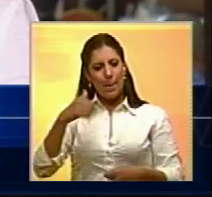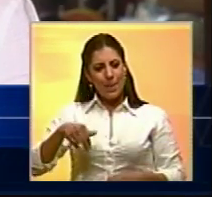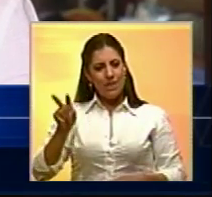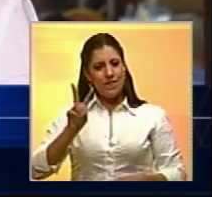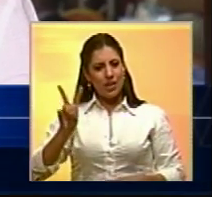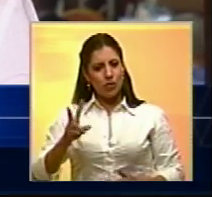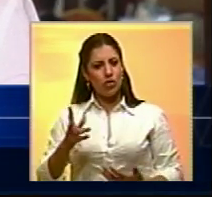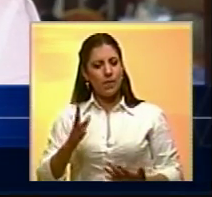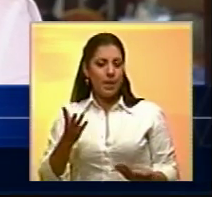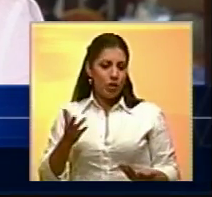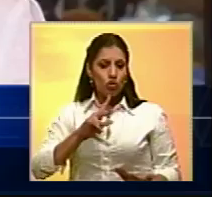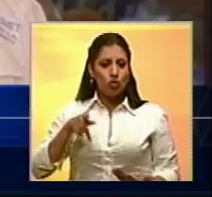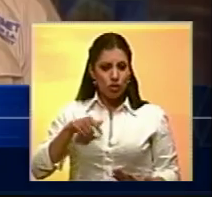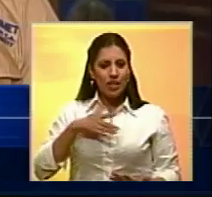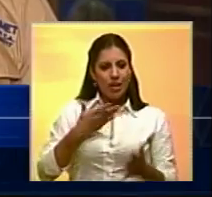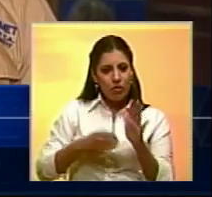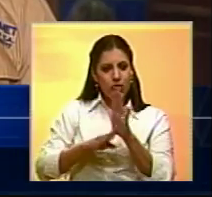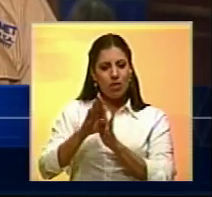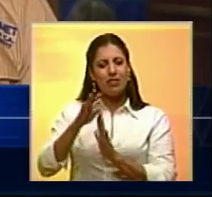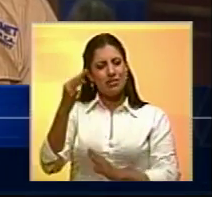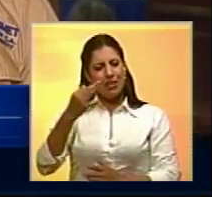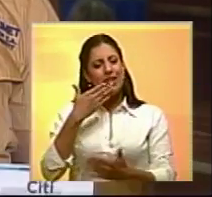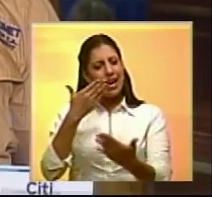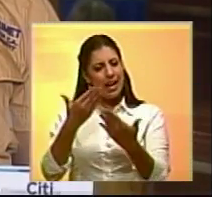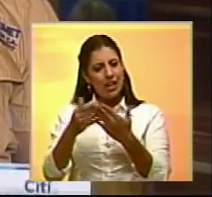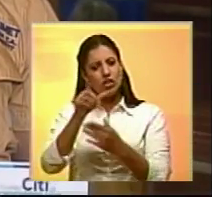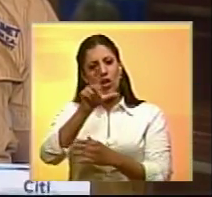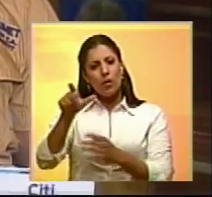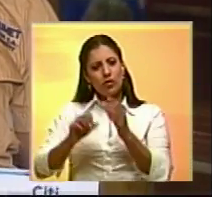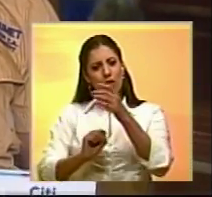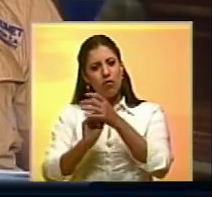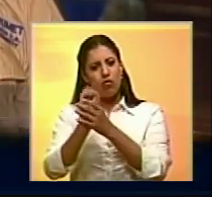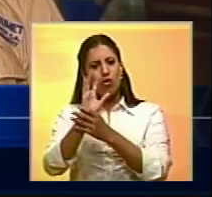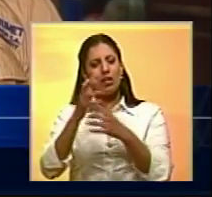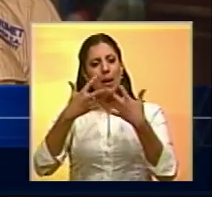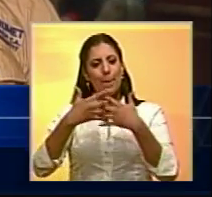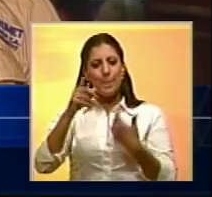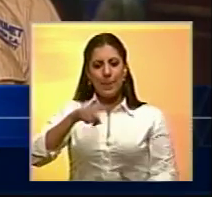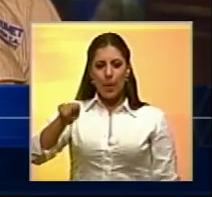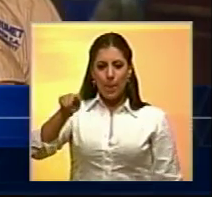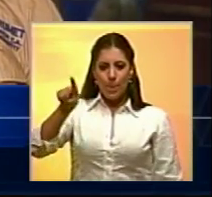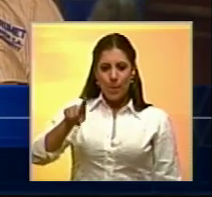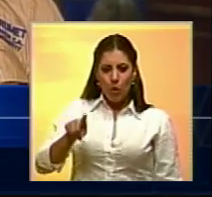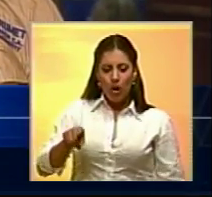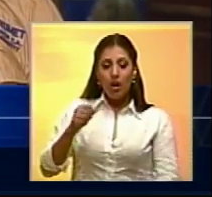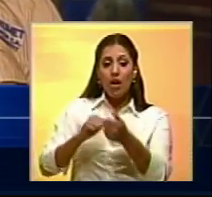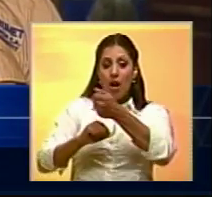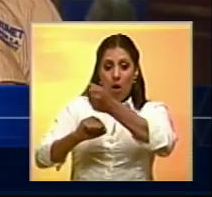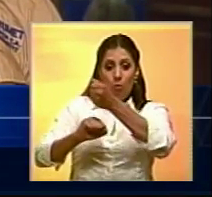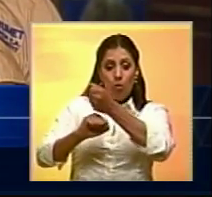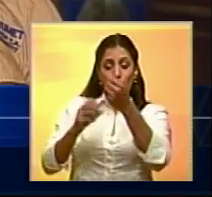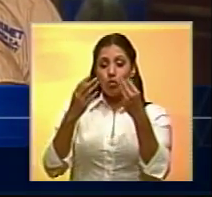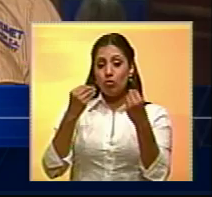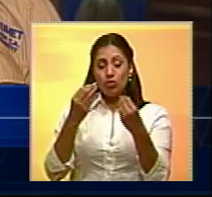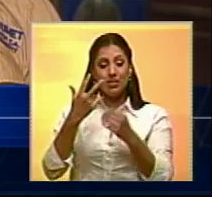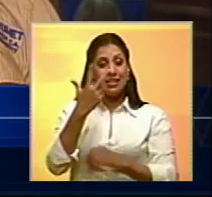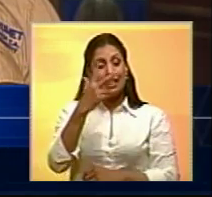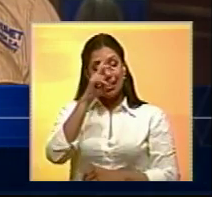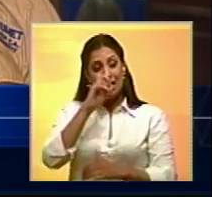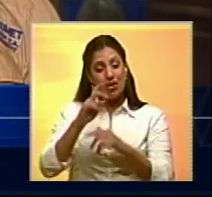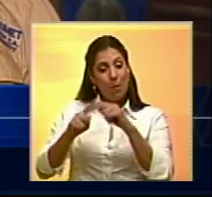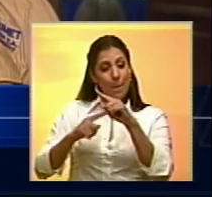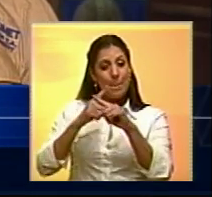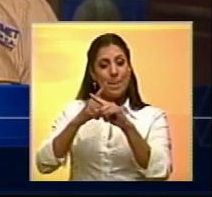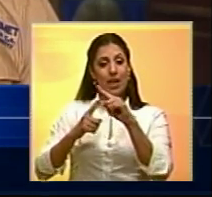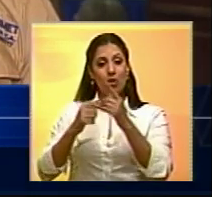Venezuela que todos queremos. De verdad agradecidos con Fundación Empresas Polar por habernos apoyado durante 3 años y medio